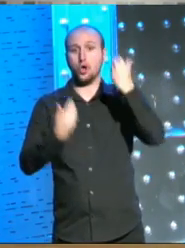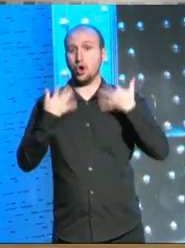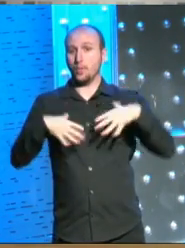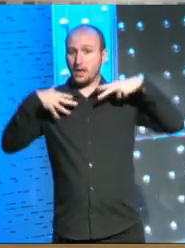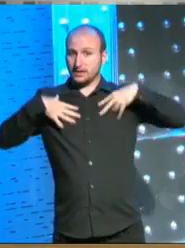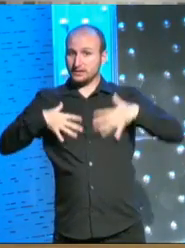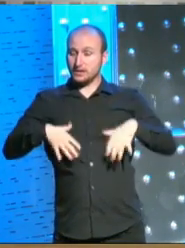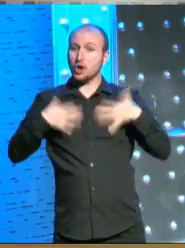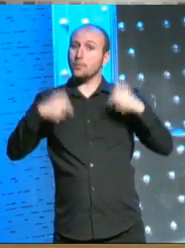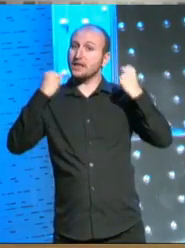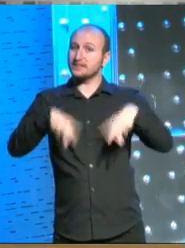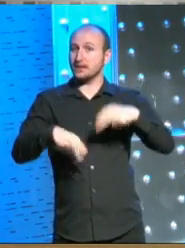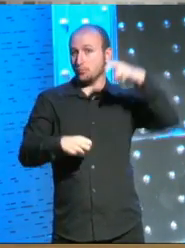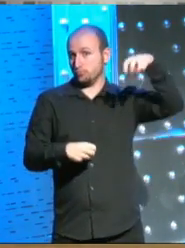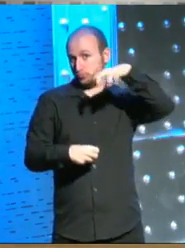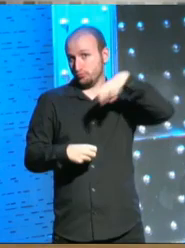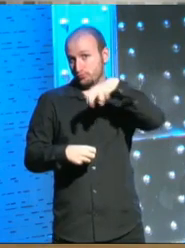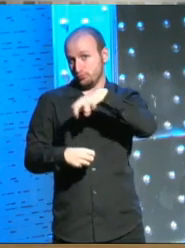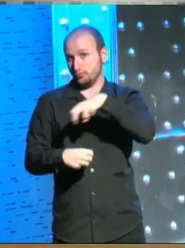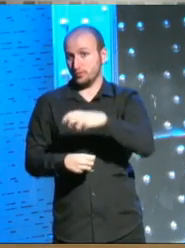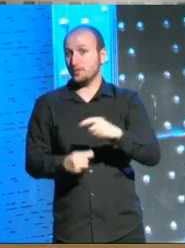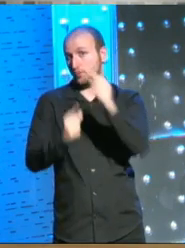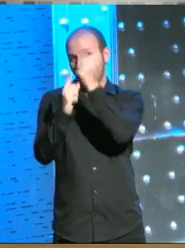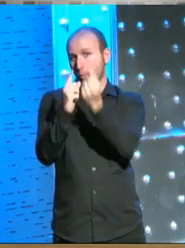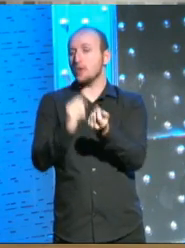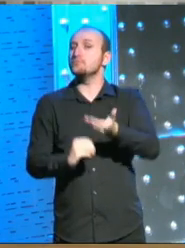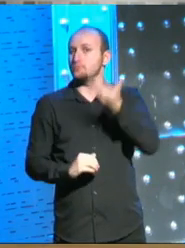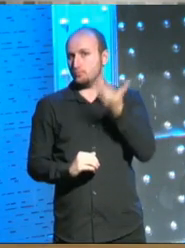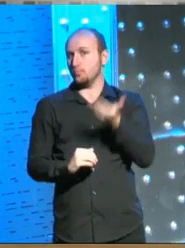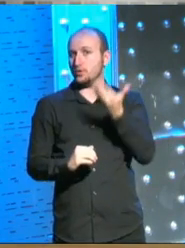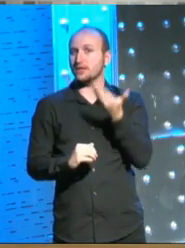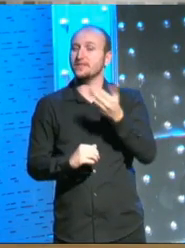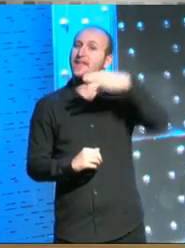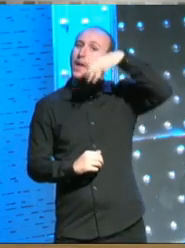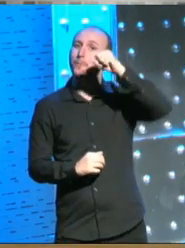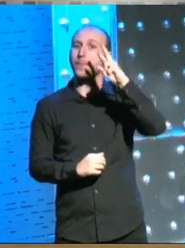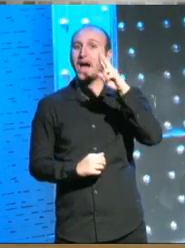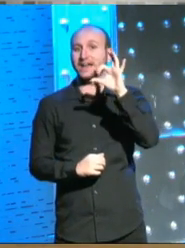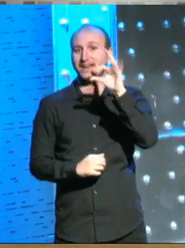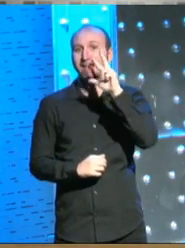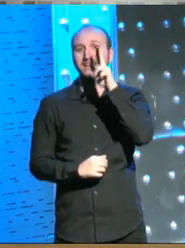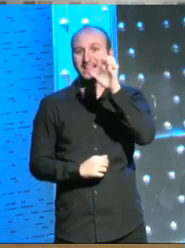un cuadro seminal en la historia de arte de vanguardia de Marcel Duchamp del año 12, ¿no?